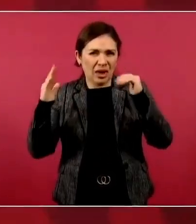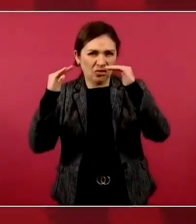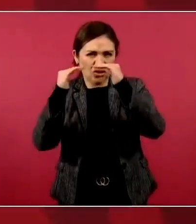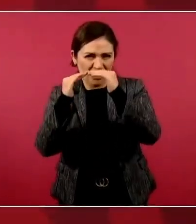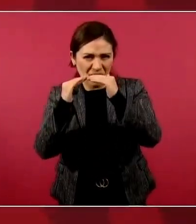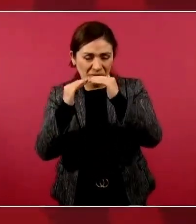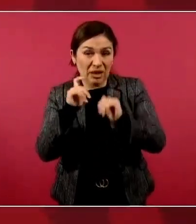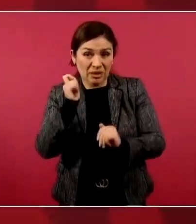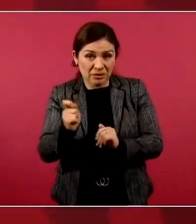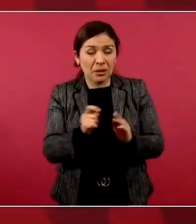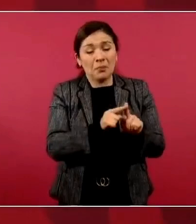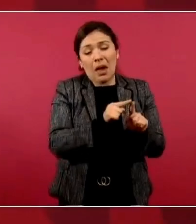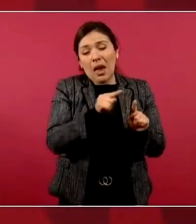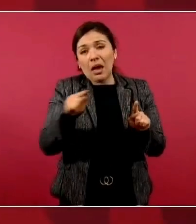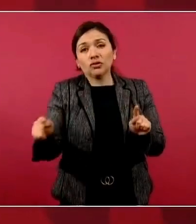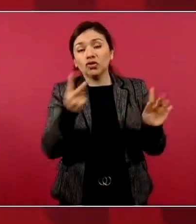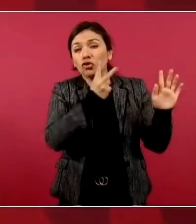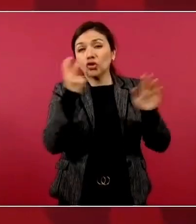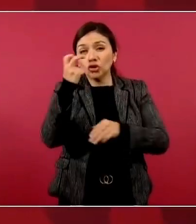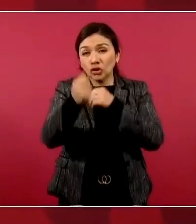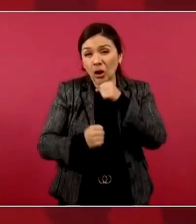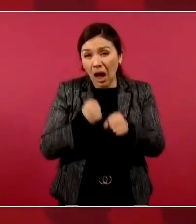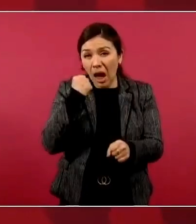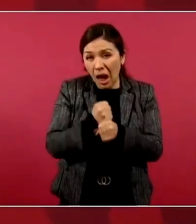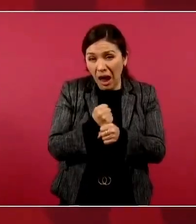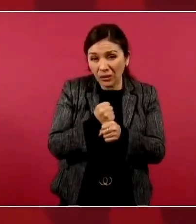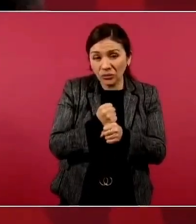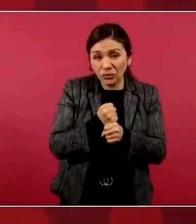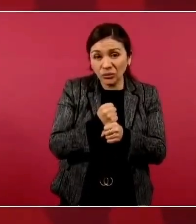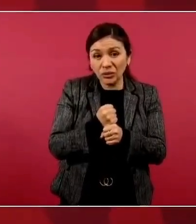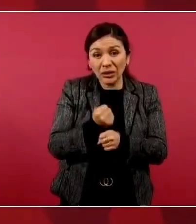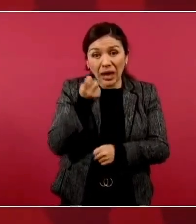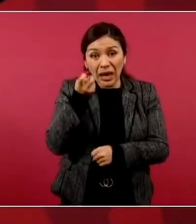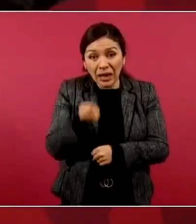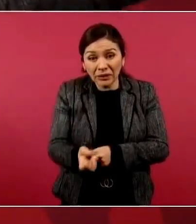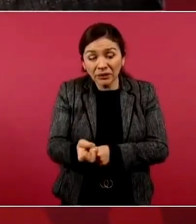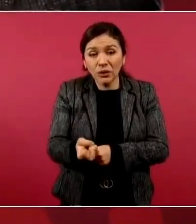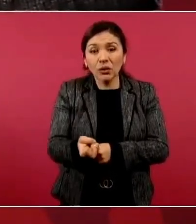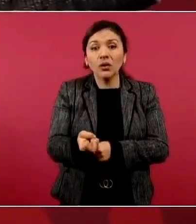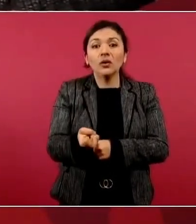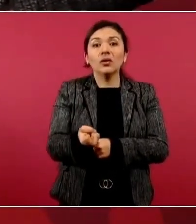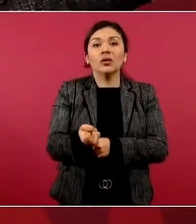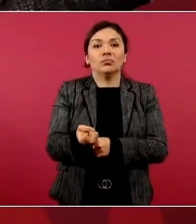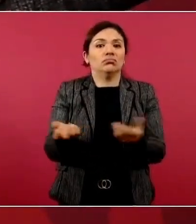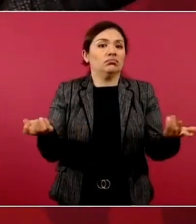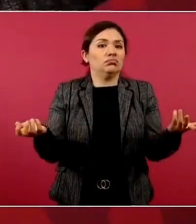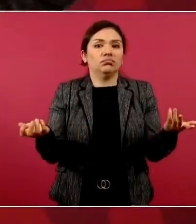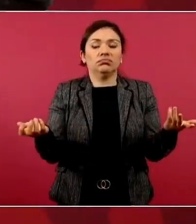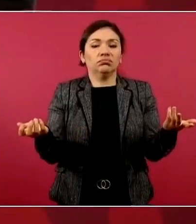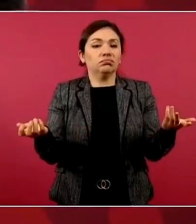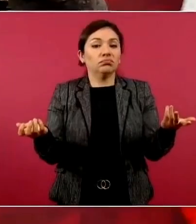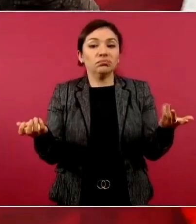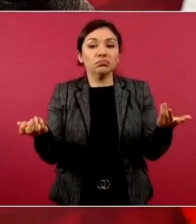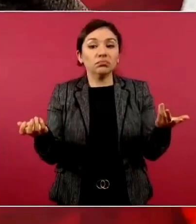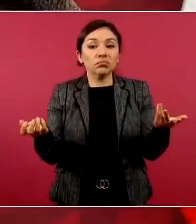son 200 años, 2 siglos, 200 años, ellos, ¿sí?,